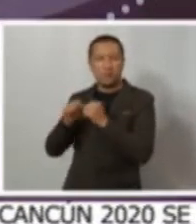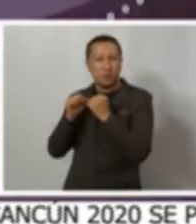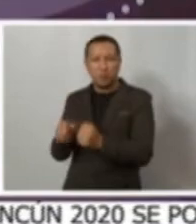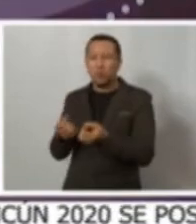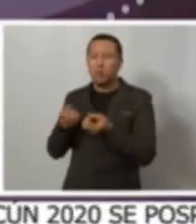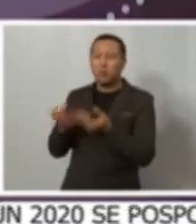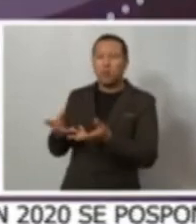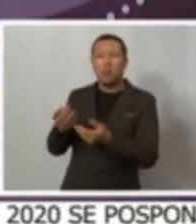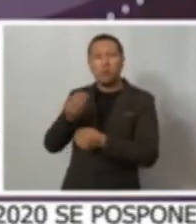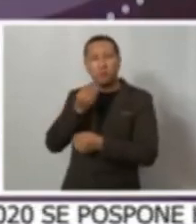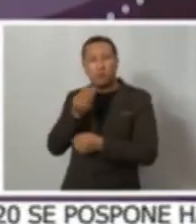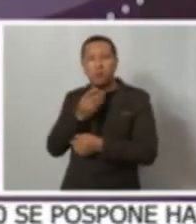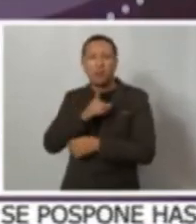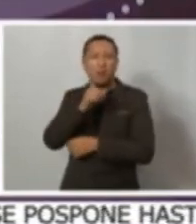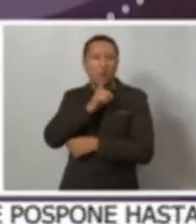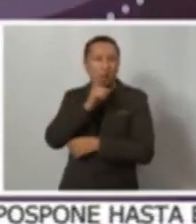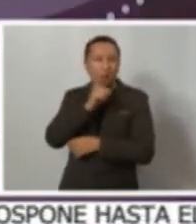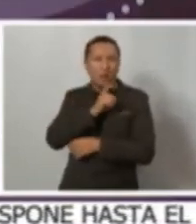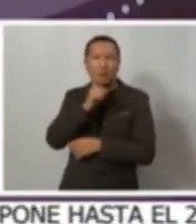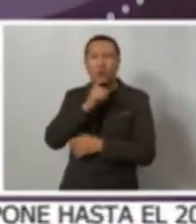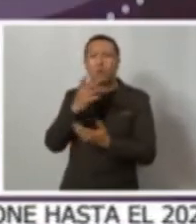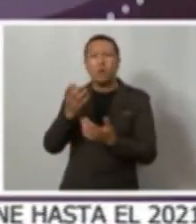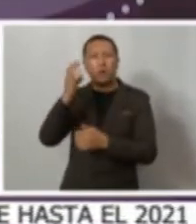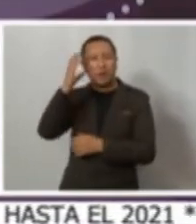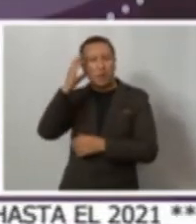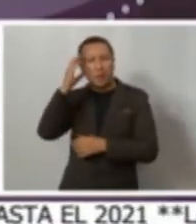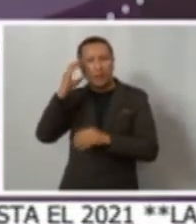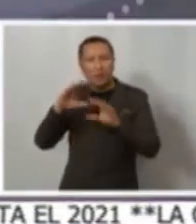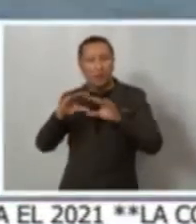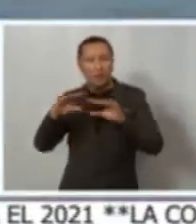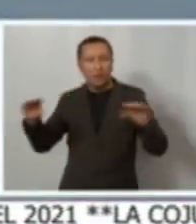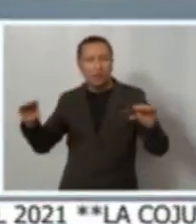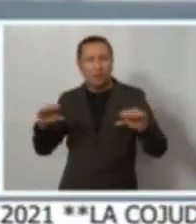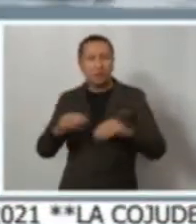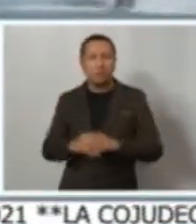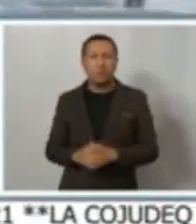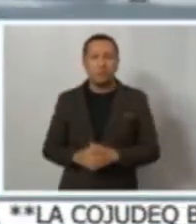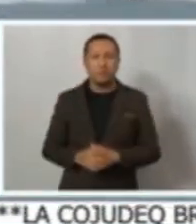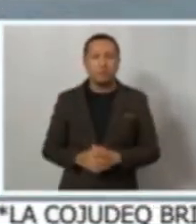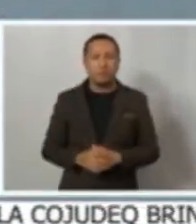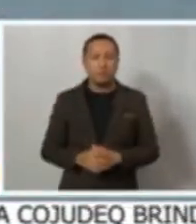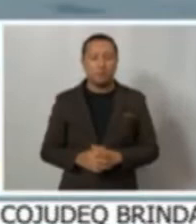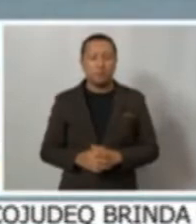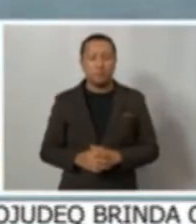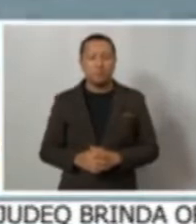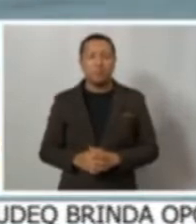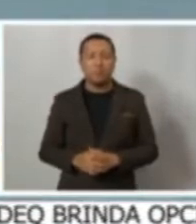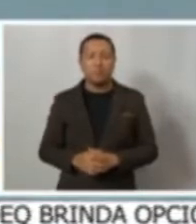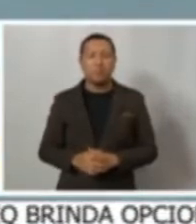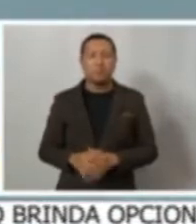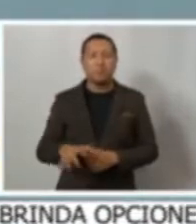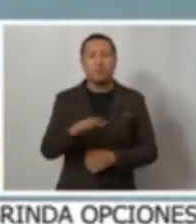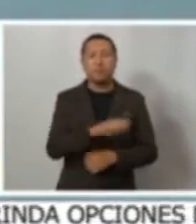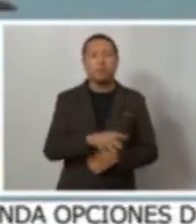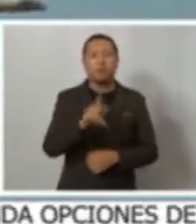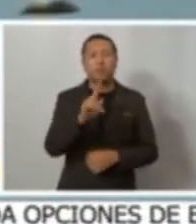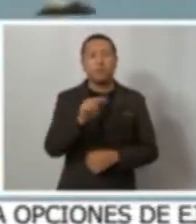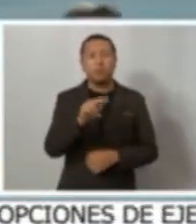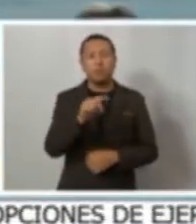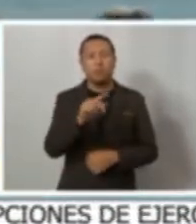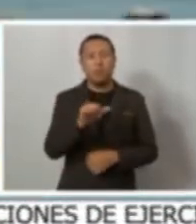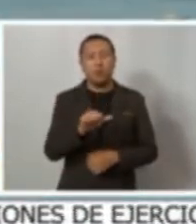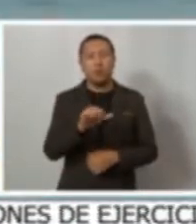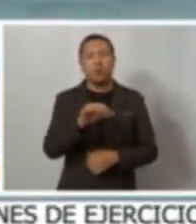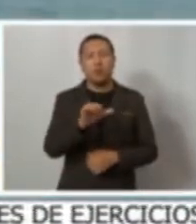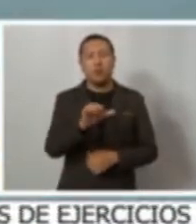quienes en ese momento lo requerían o lo requieren. Ordenan la evacuación de la comunidad pesquera de Punta Allen, la cual es uno de los